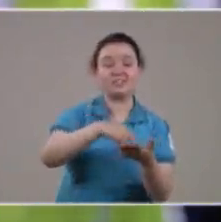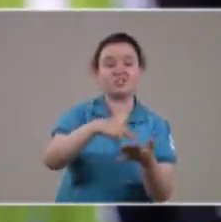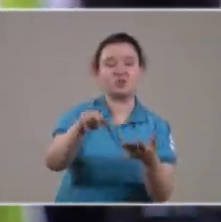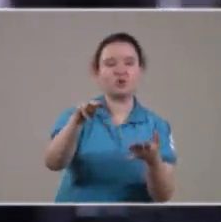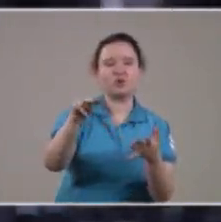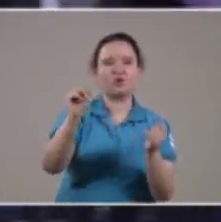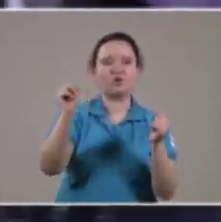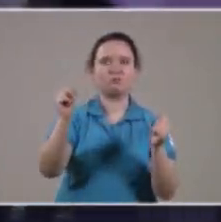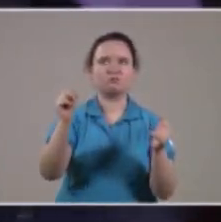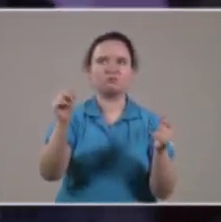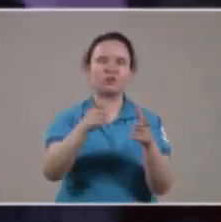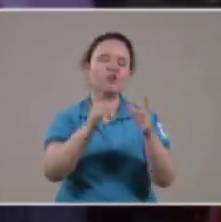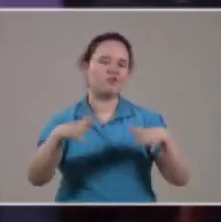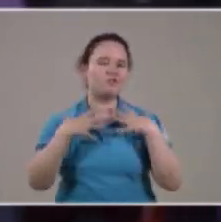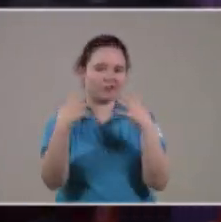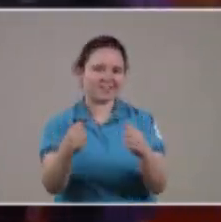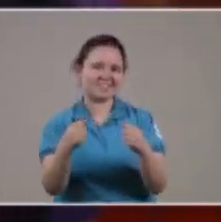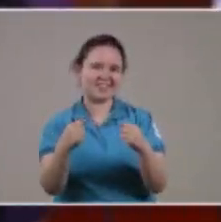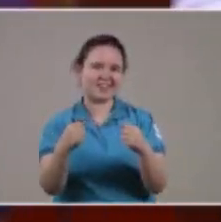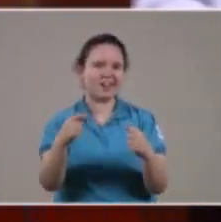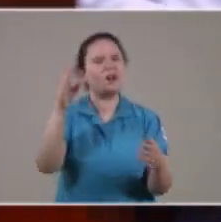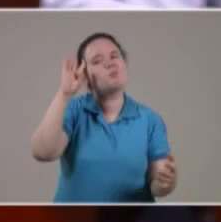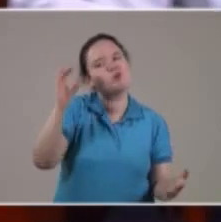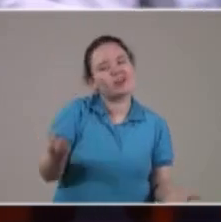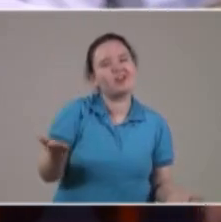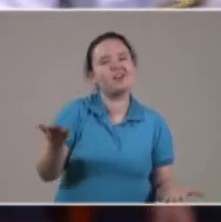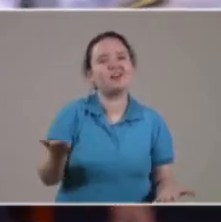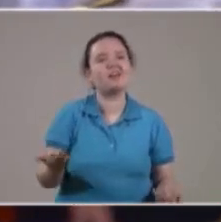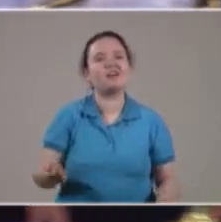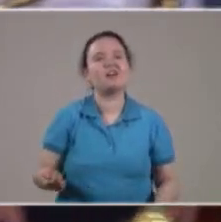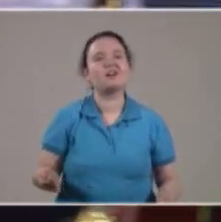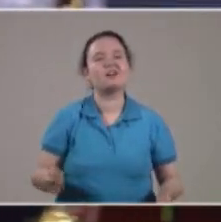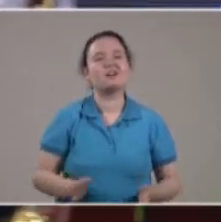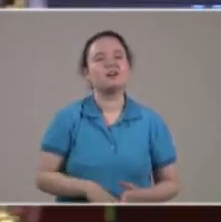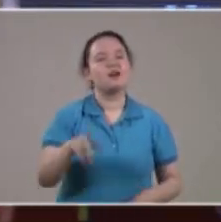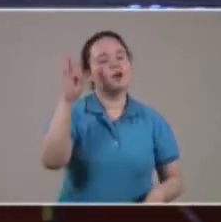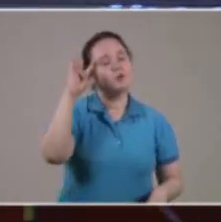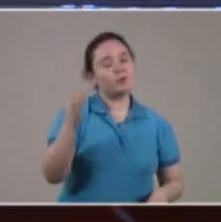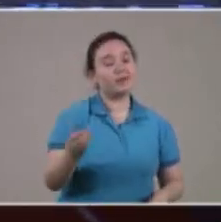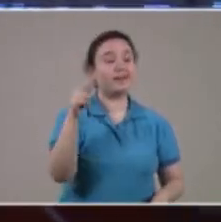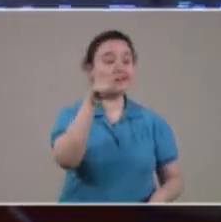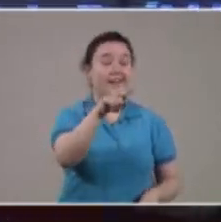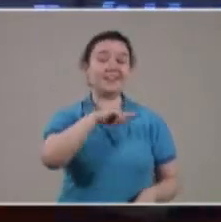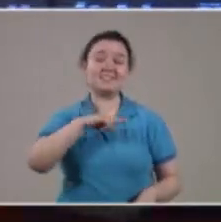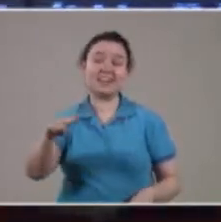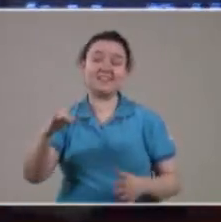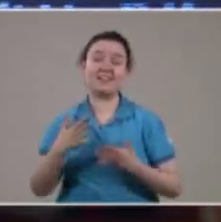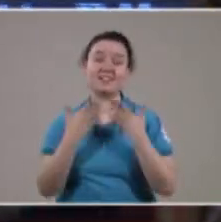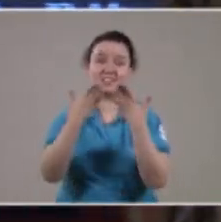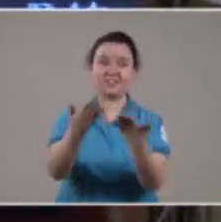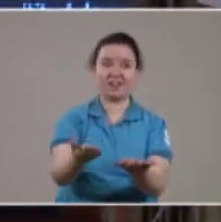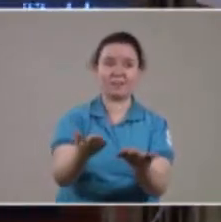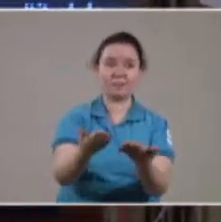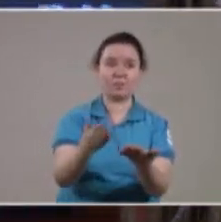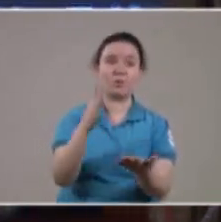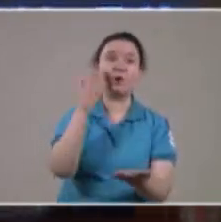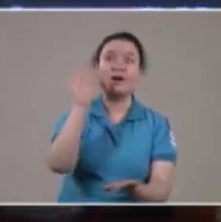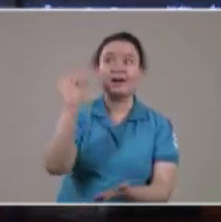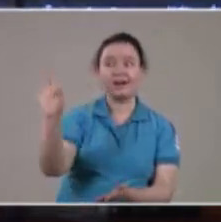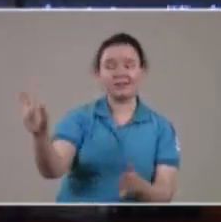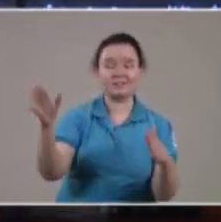furiosamente. ¿Por qué razón? Porque él estaba llevando a su